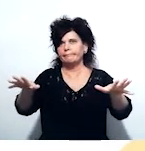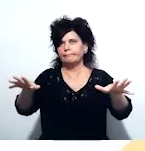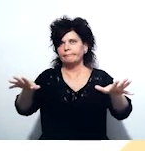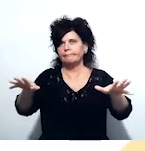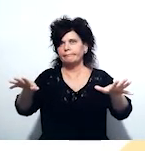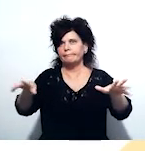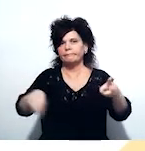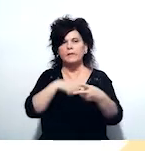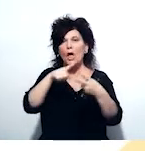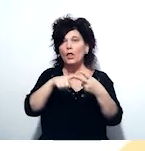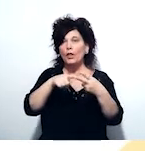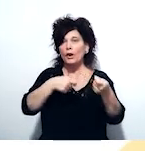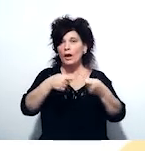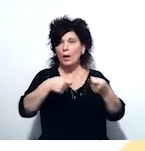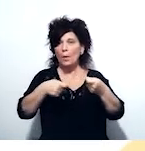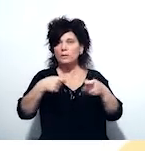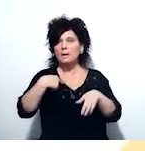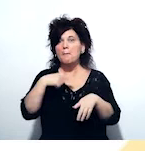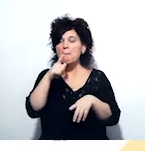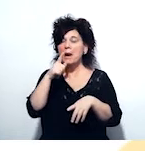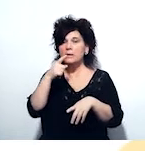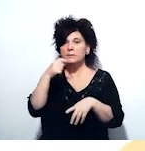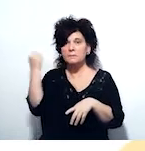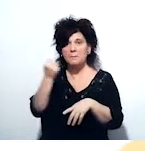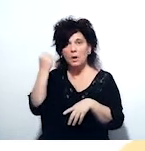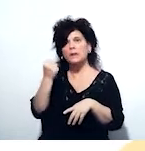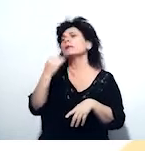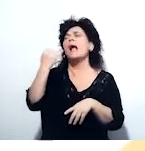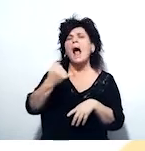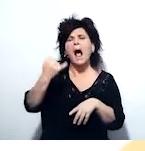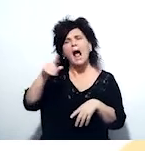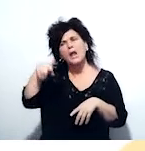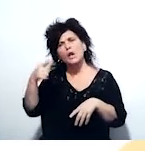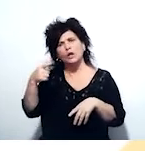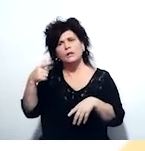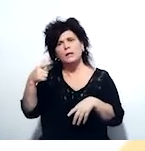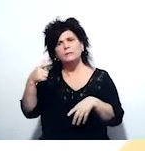dos regulaciones que me parecen importantes. Hay otras más, hay otros países.